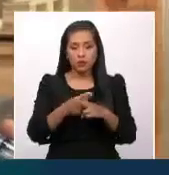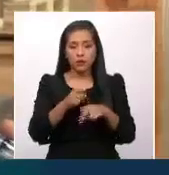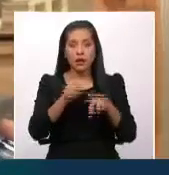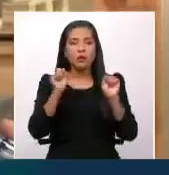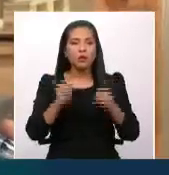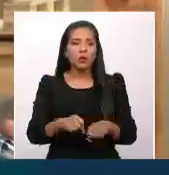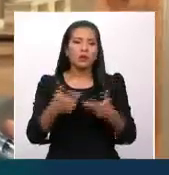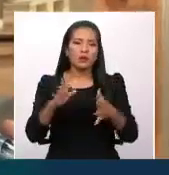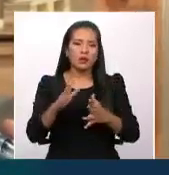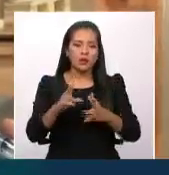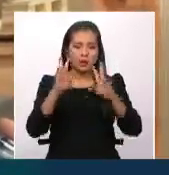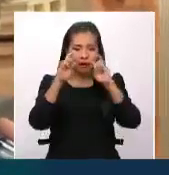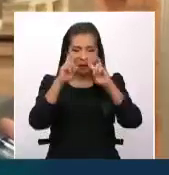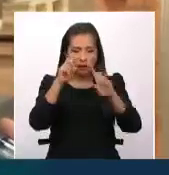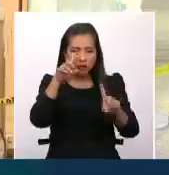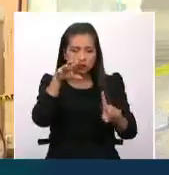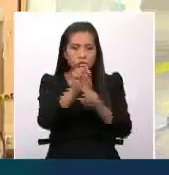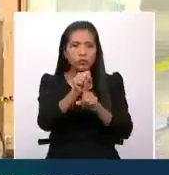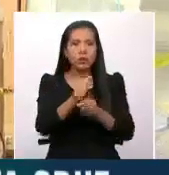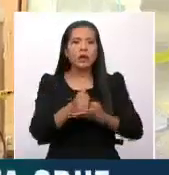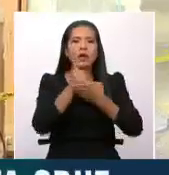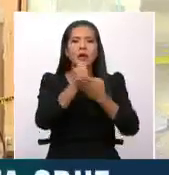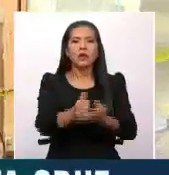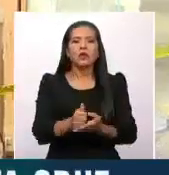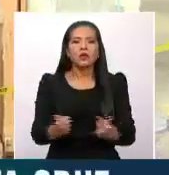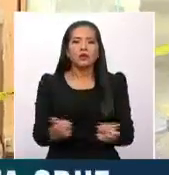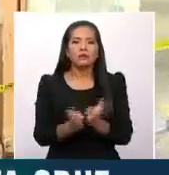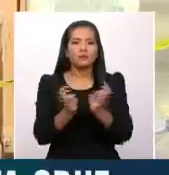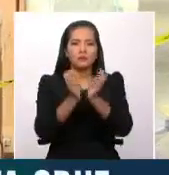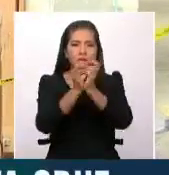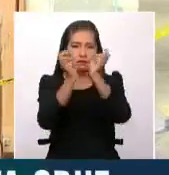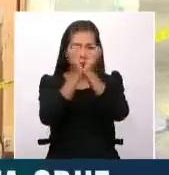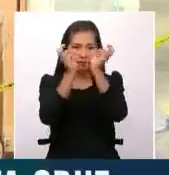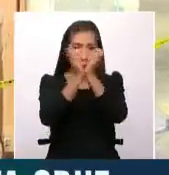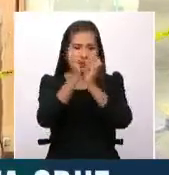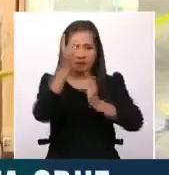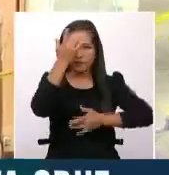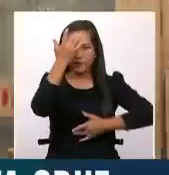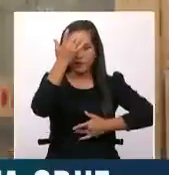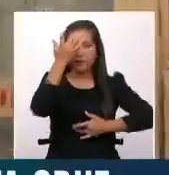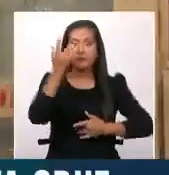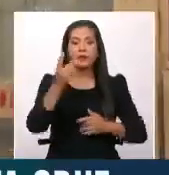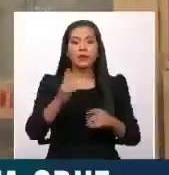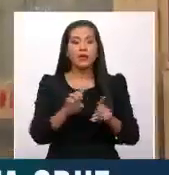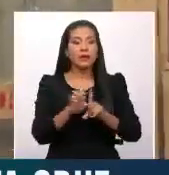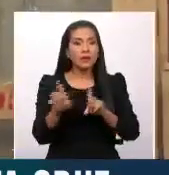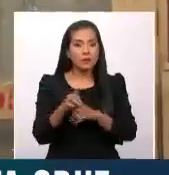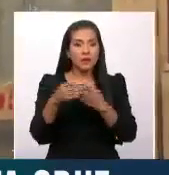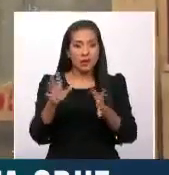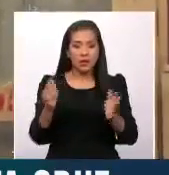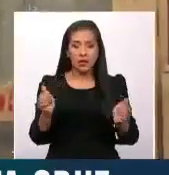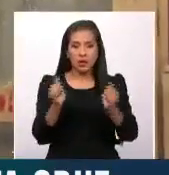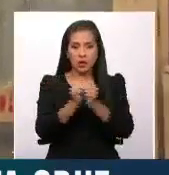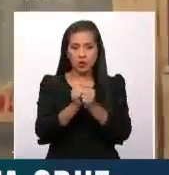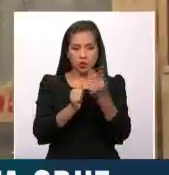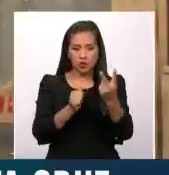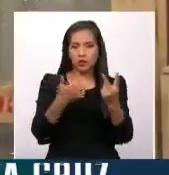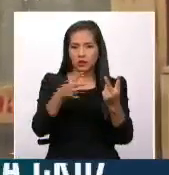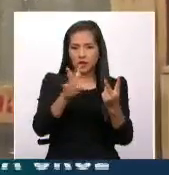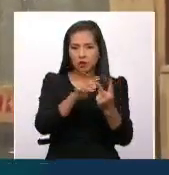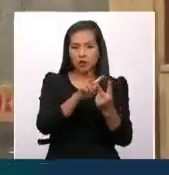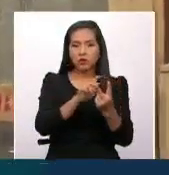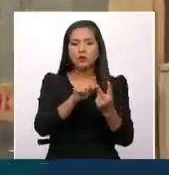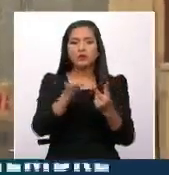de tratamiento de enfermedades oncológicas, ¿no? Adicionalmente, se está enviando en este convoy todo lo que